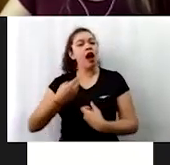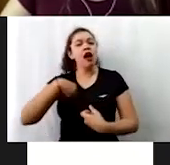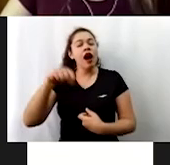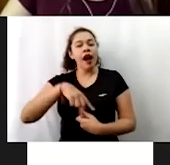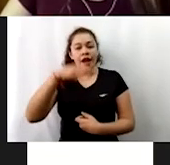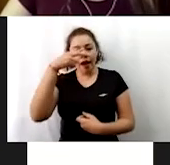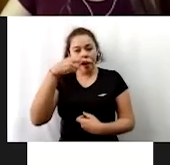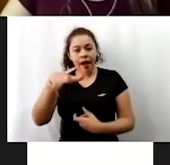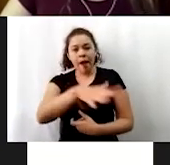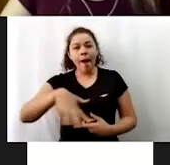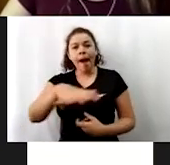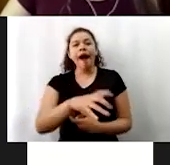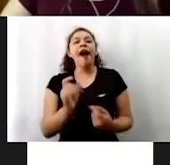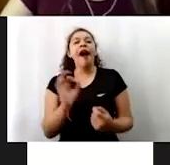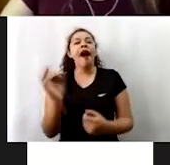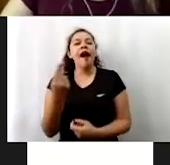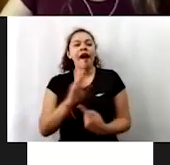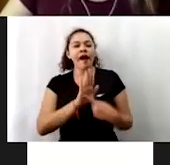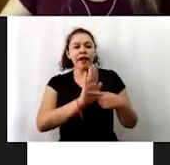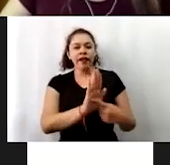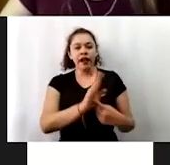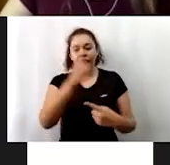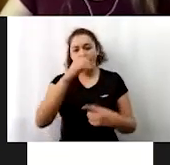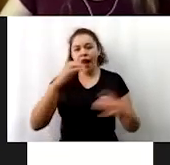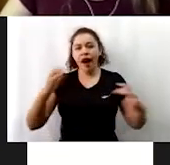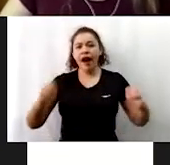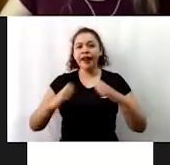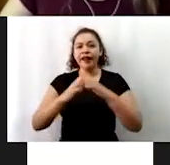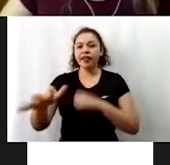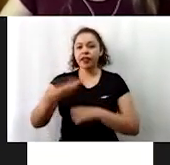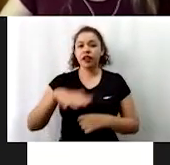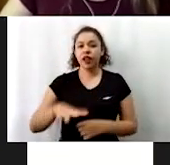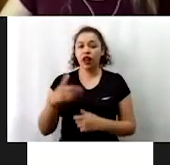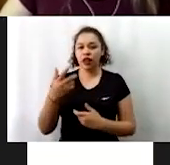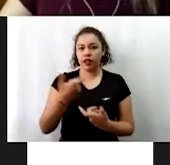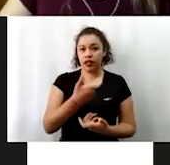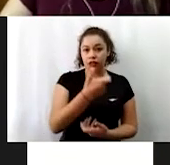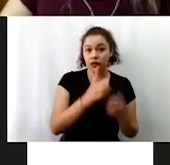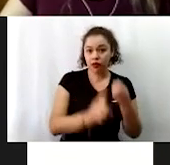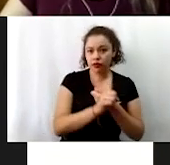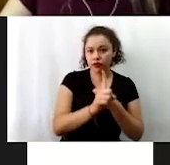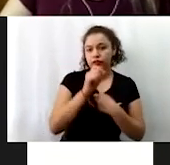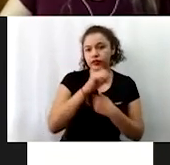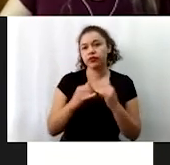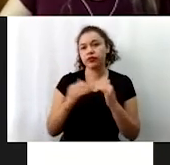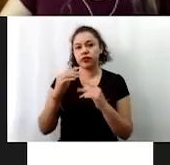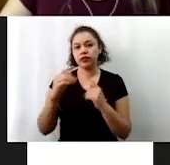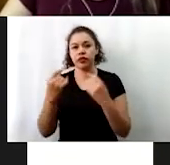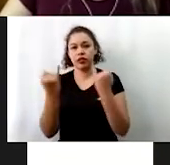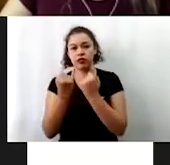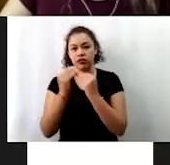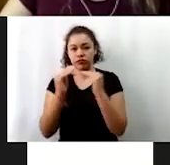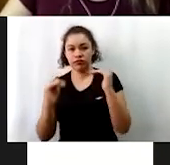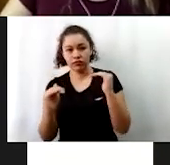atender la crisis ambiental, la recesión económica y las desigualdades. No sé si alguien más quiere hacer un